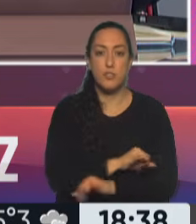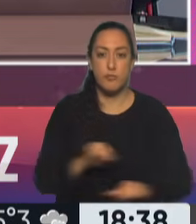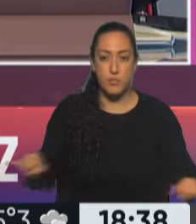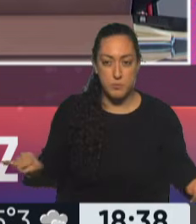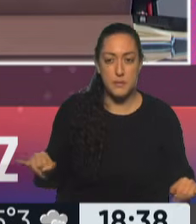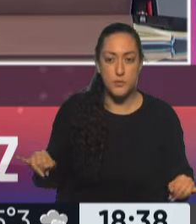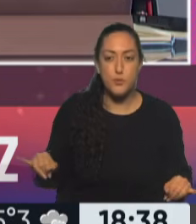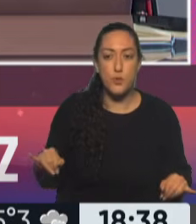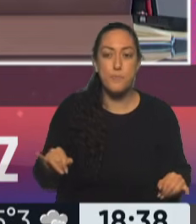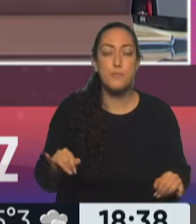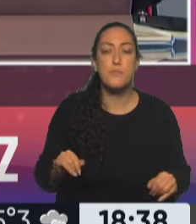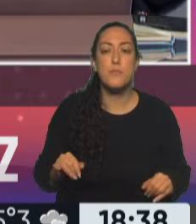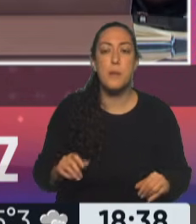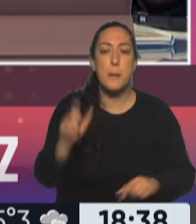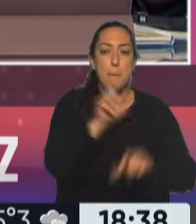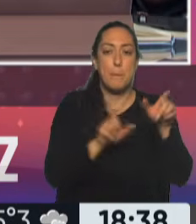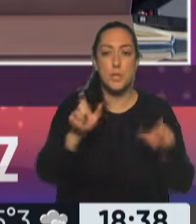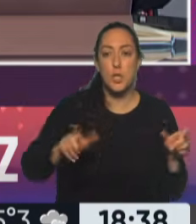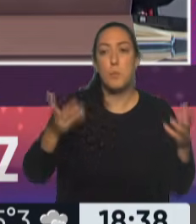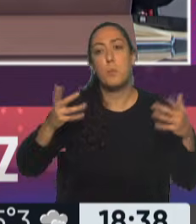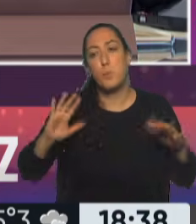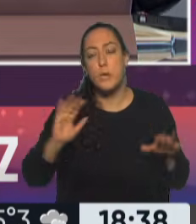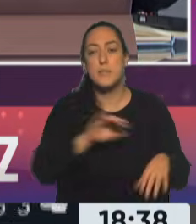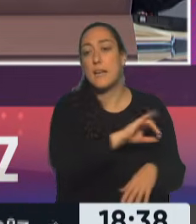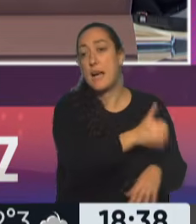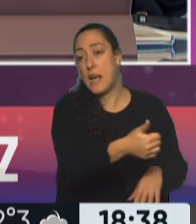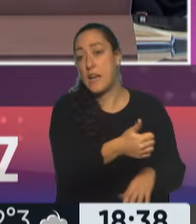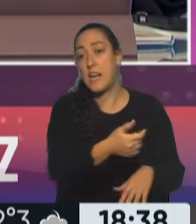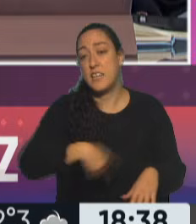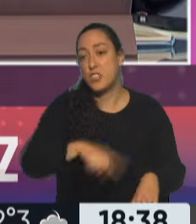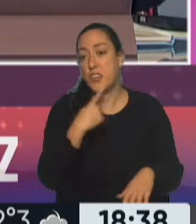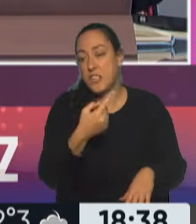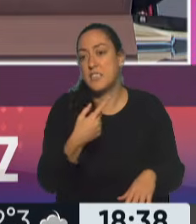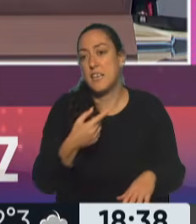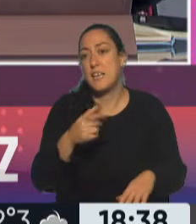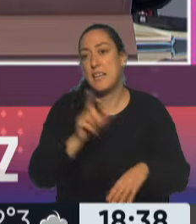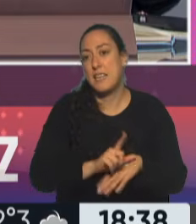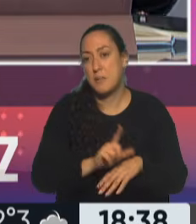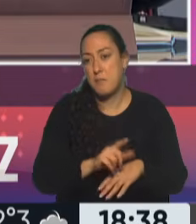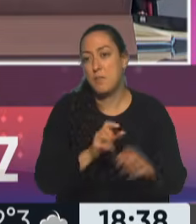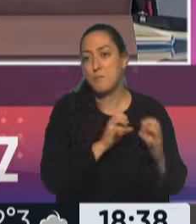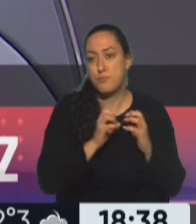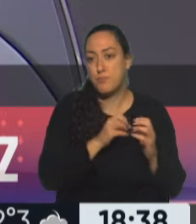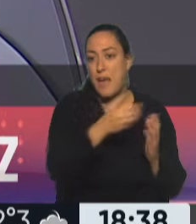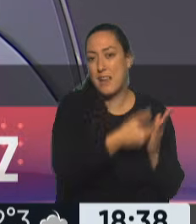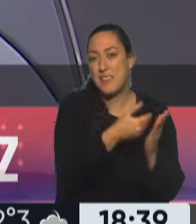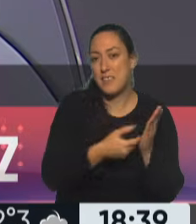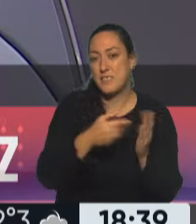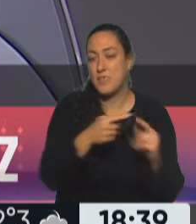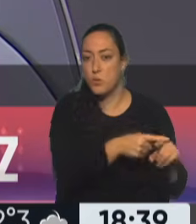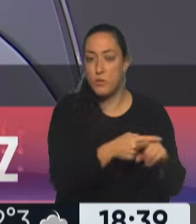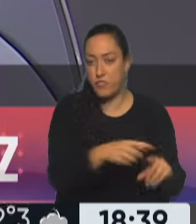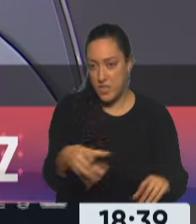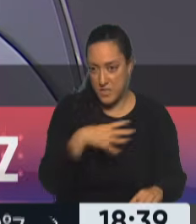inclinan los que consideran que puede llegar a ser Keiko quien efectivamente se convierta en presidenta de Perú. Por otro lado,